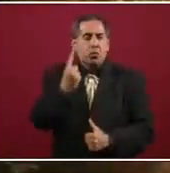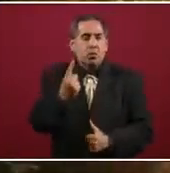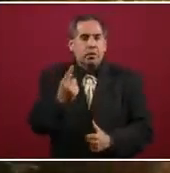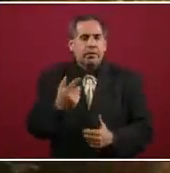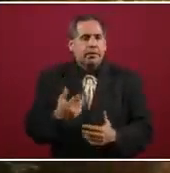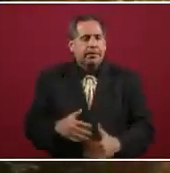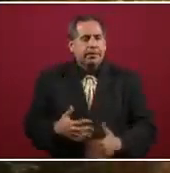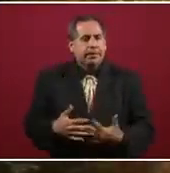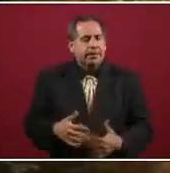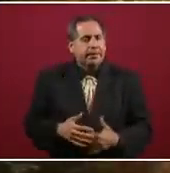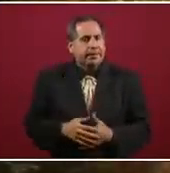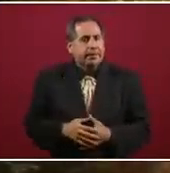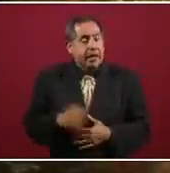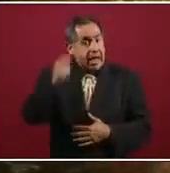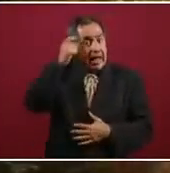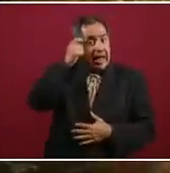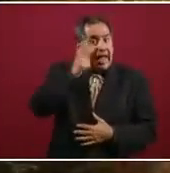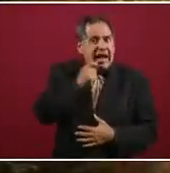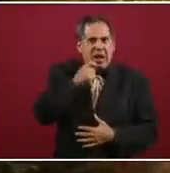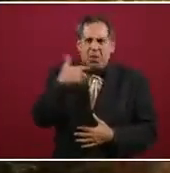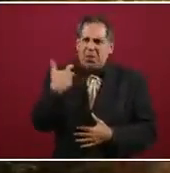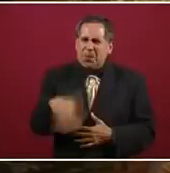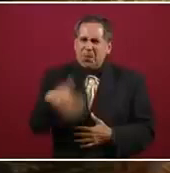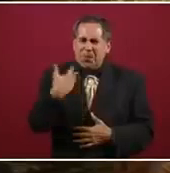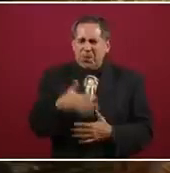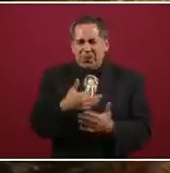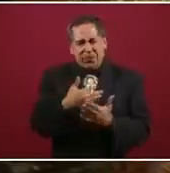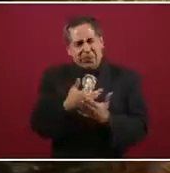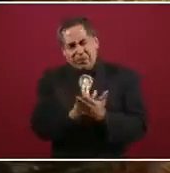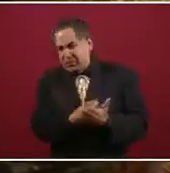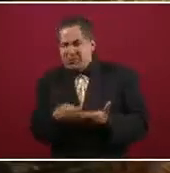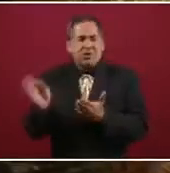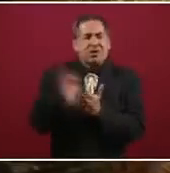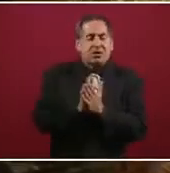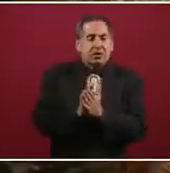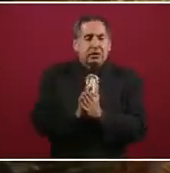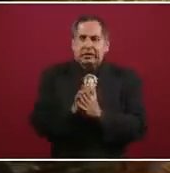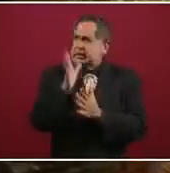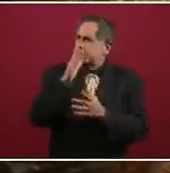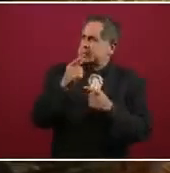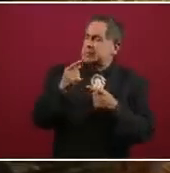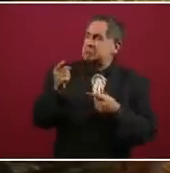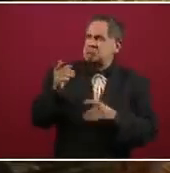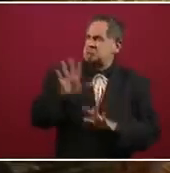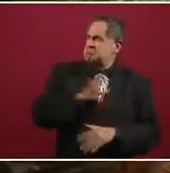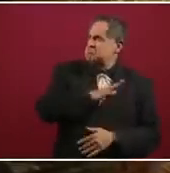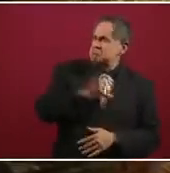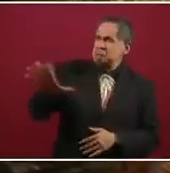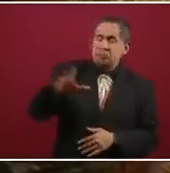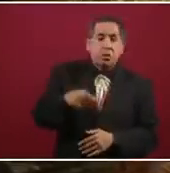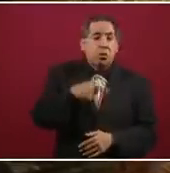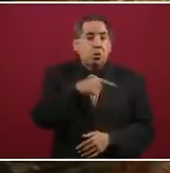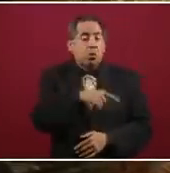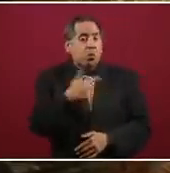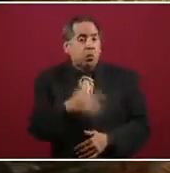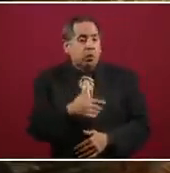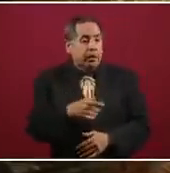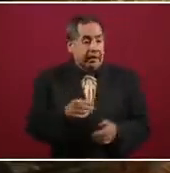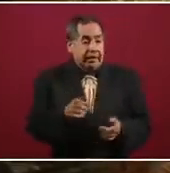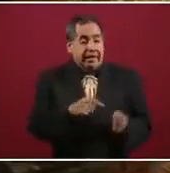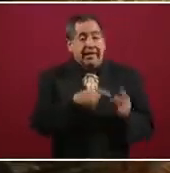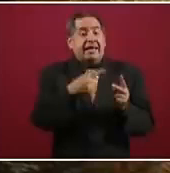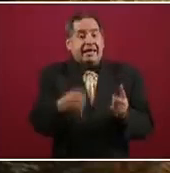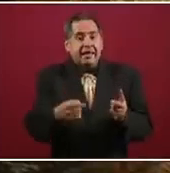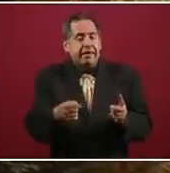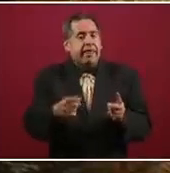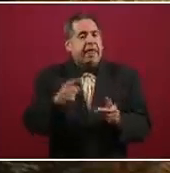Guerrero? Su tenacidad y su valor provocó que ante la imposibilidad de derrotar al ejército insurgente, Agustín de Iturbide, quien era líder del